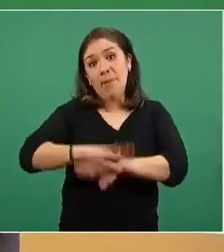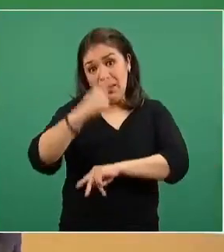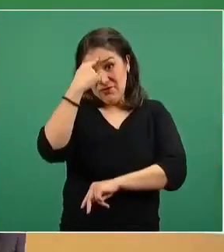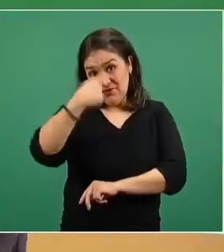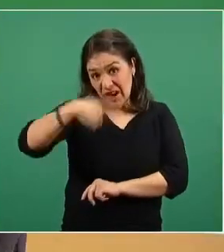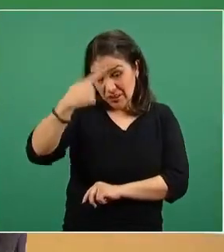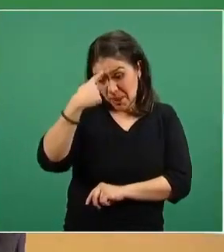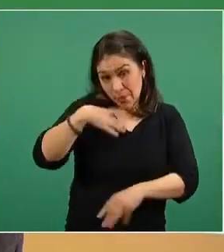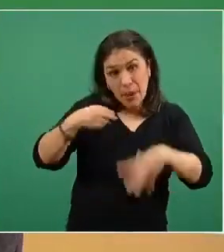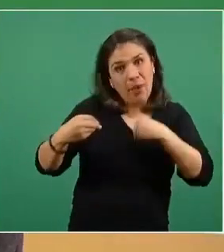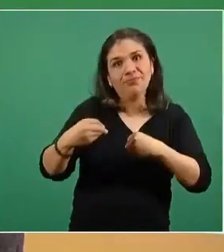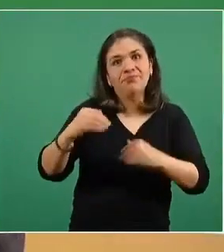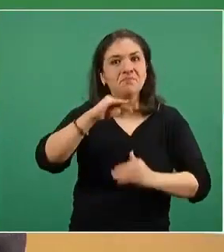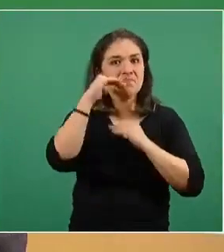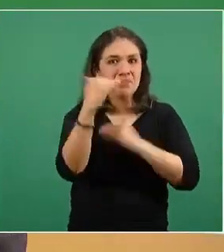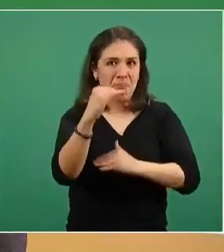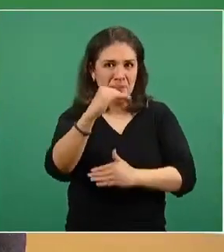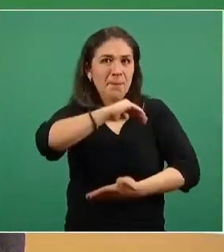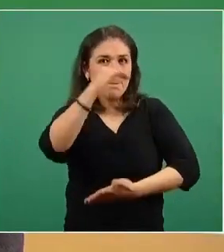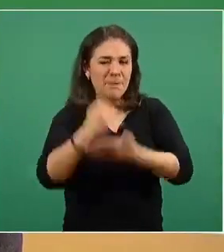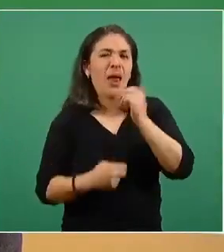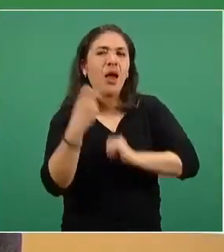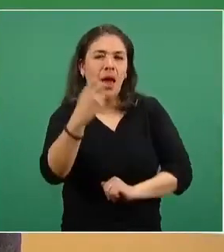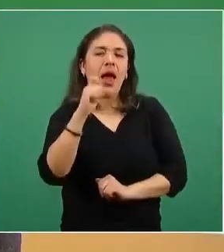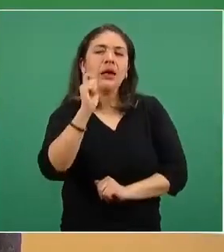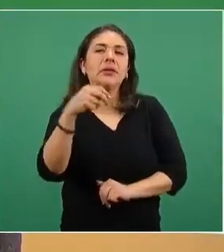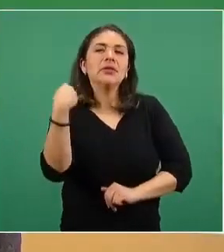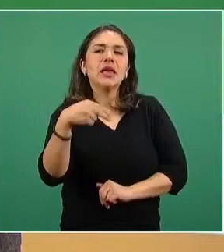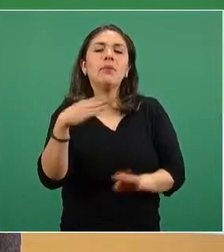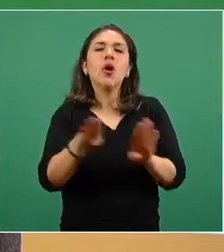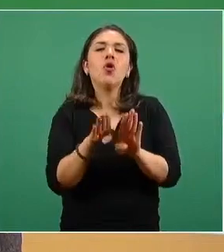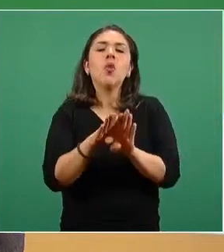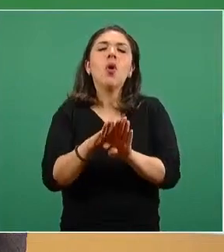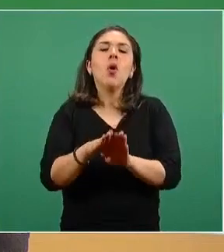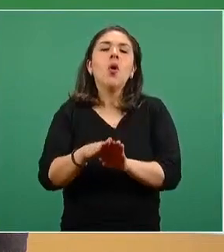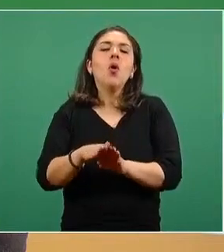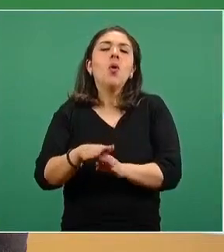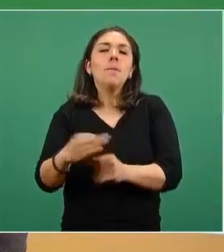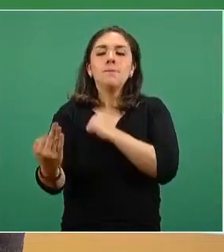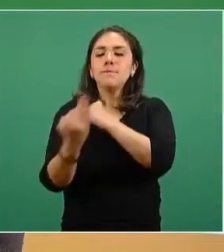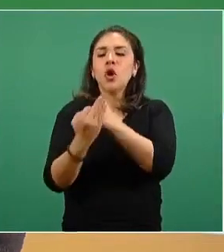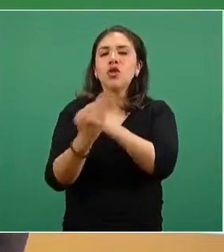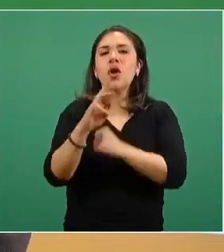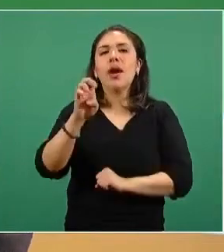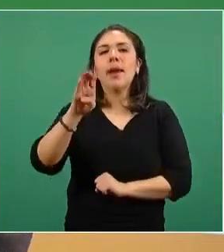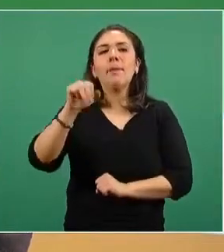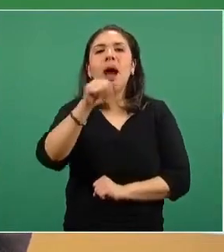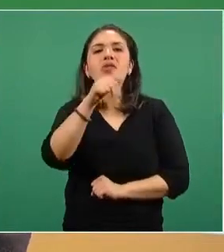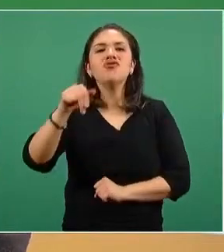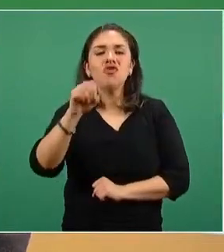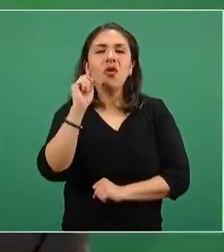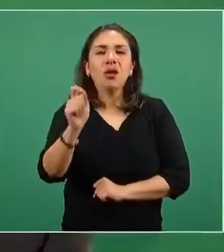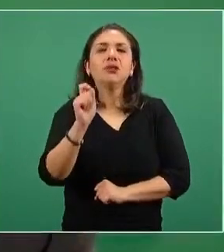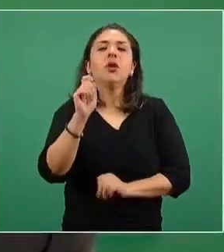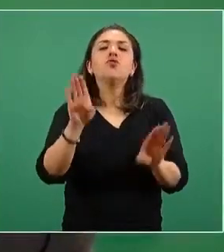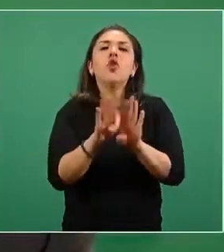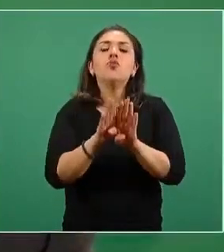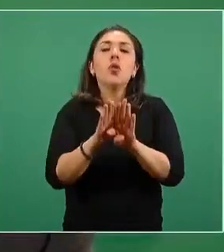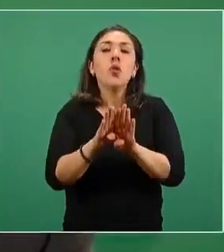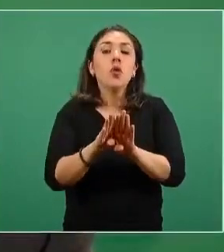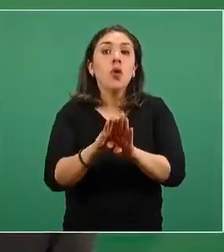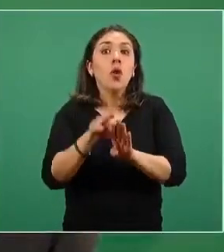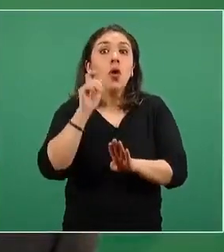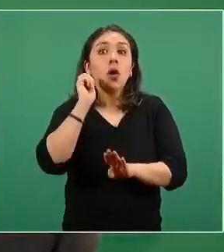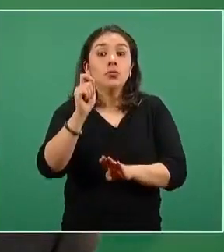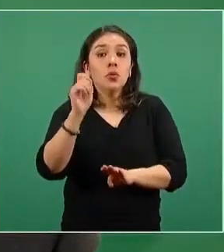el virus. Este concepto es el que se conoce epidemiológicamente como inmunidad de rebaño, es un punto crítico en el que la probabilidad